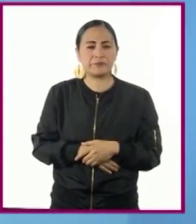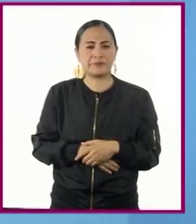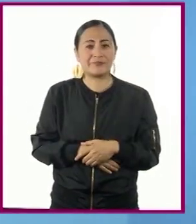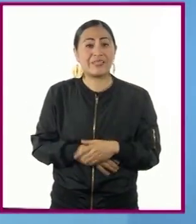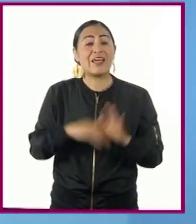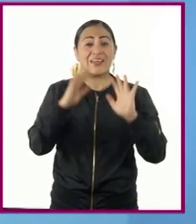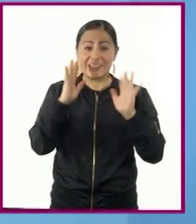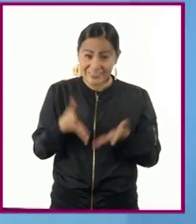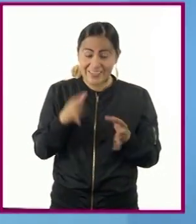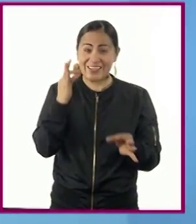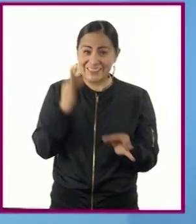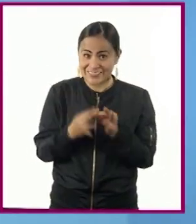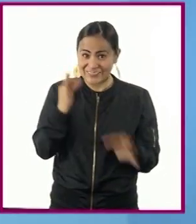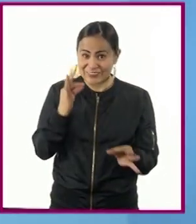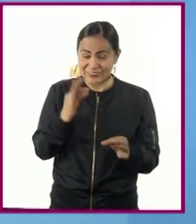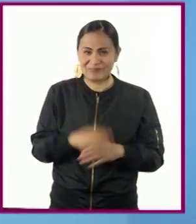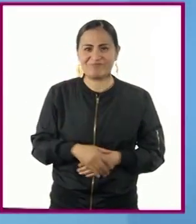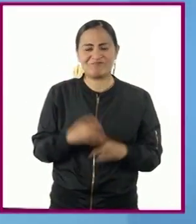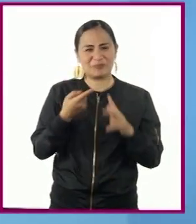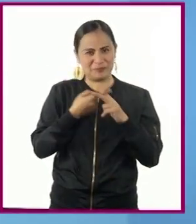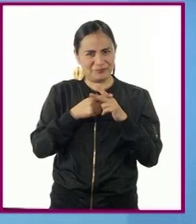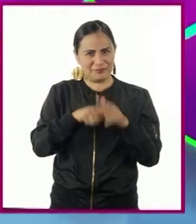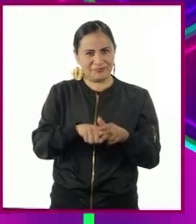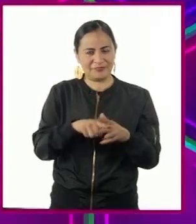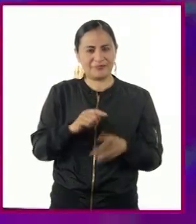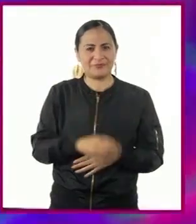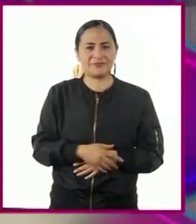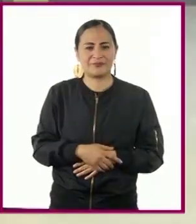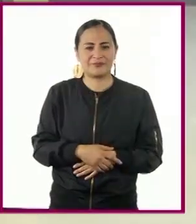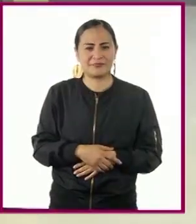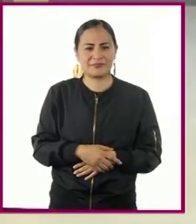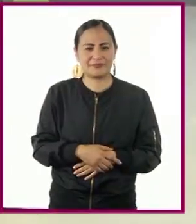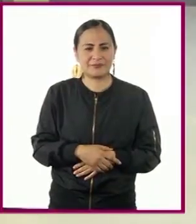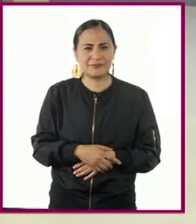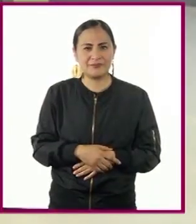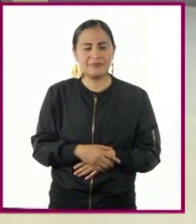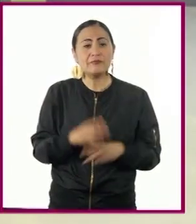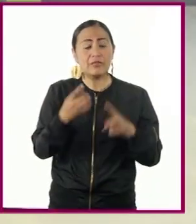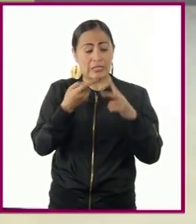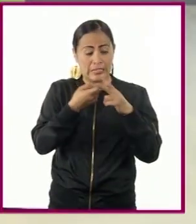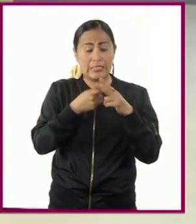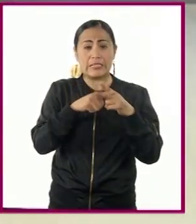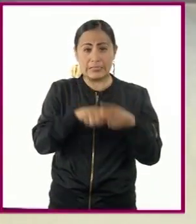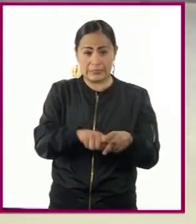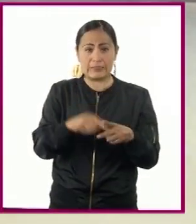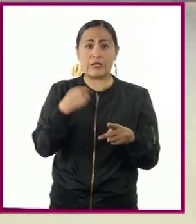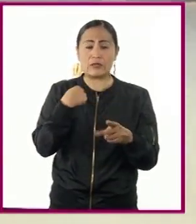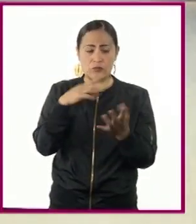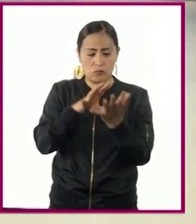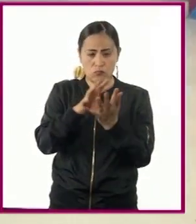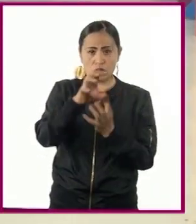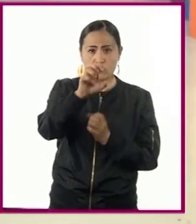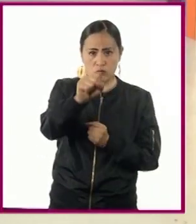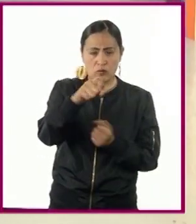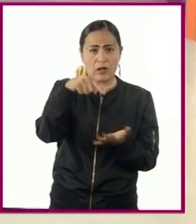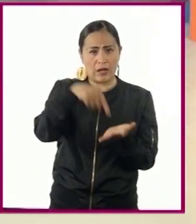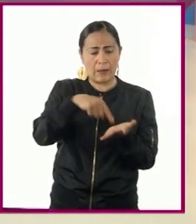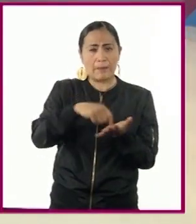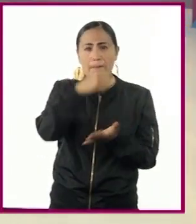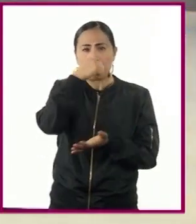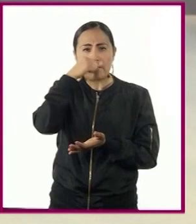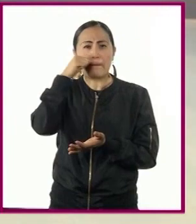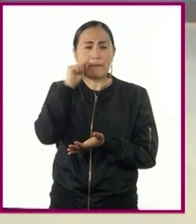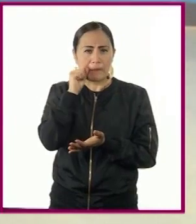¿Están listas y listos? ¡Comencemos! Para empezar, leeré el manifiesto de Benito Juárez a la